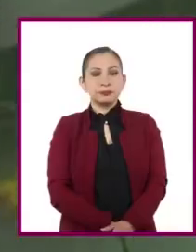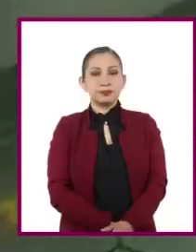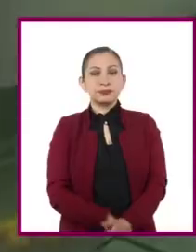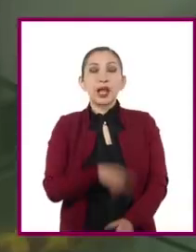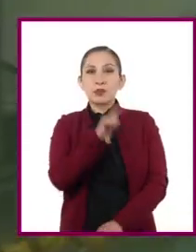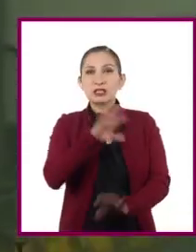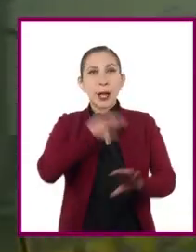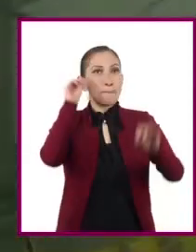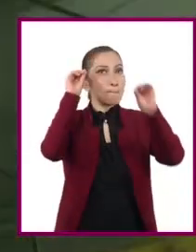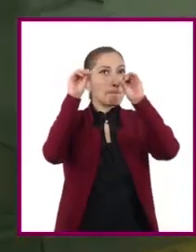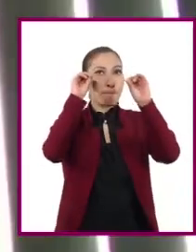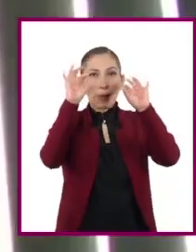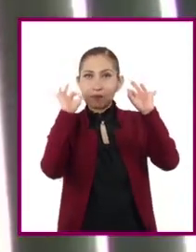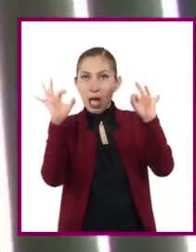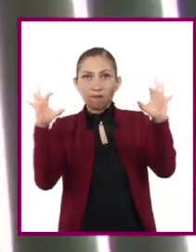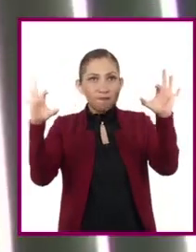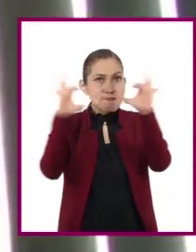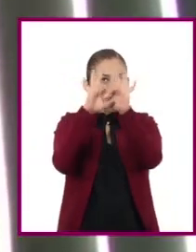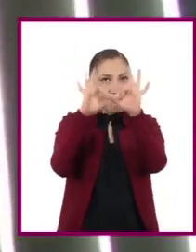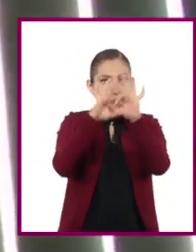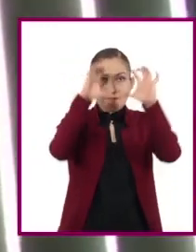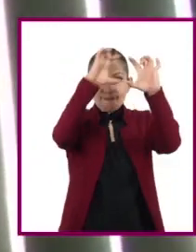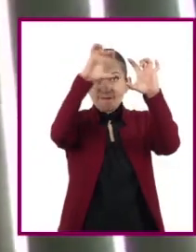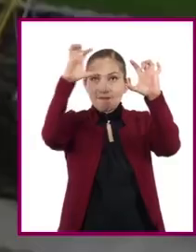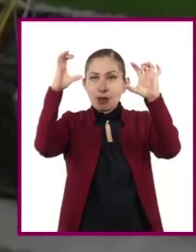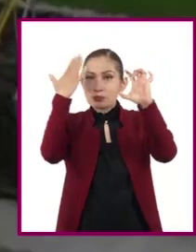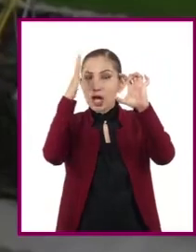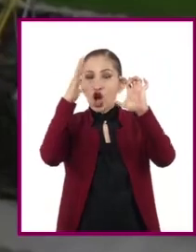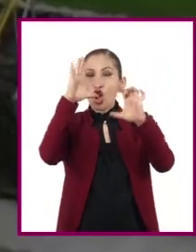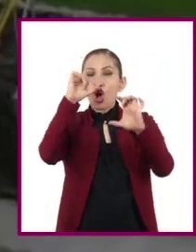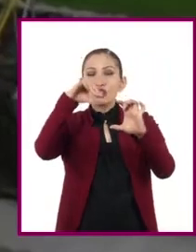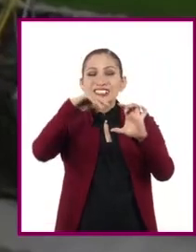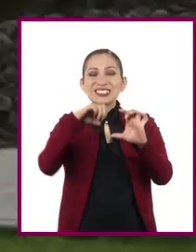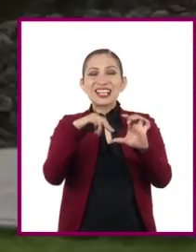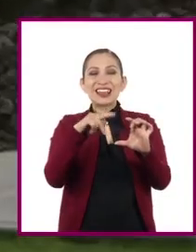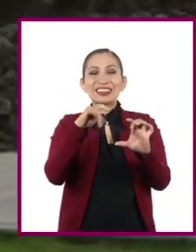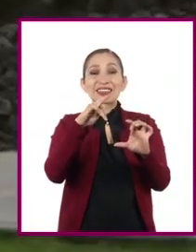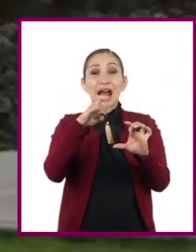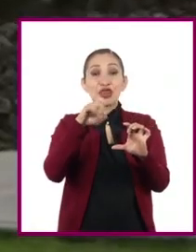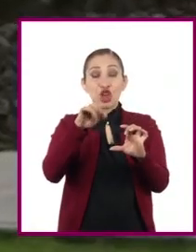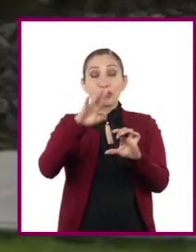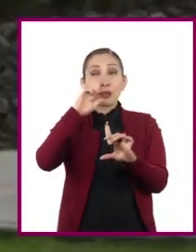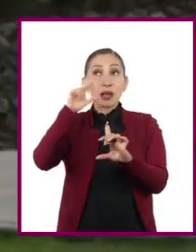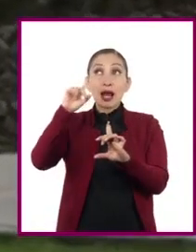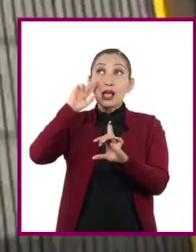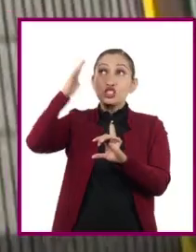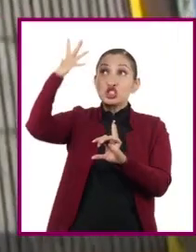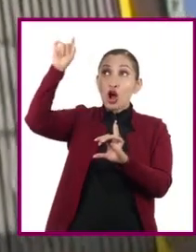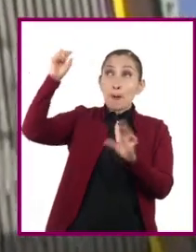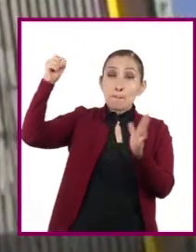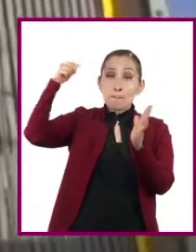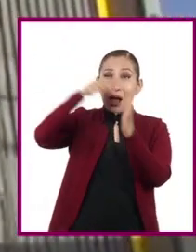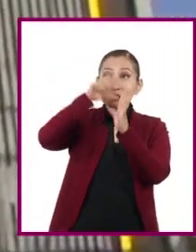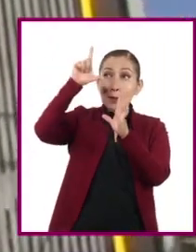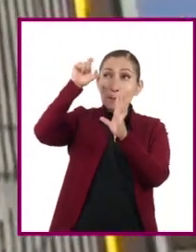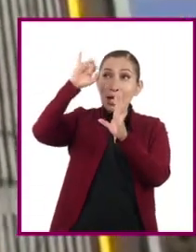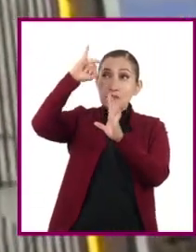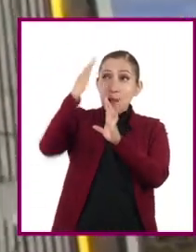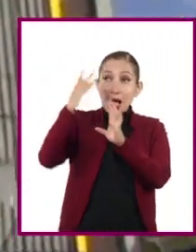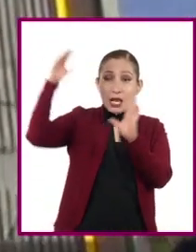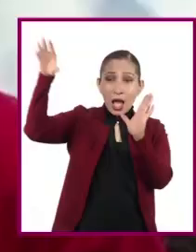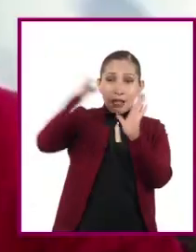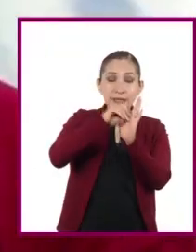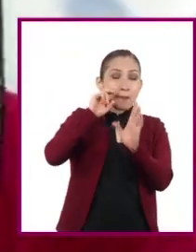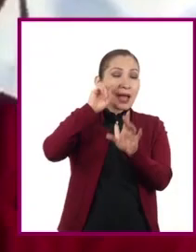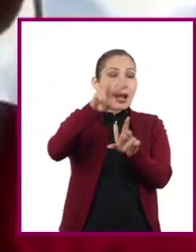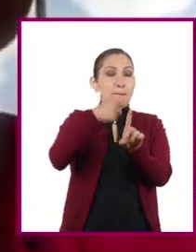Después de montar y alinear los espejos del concentrador, se procedió a tomar imágenes de manchas solares y medición de